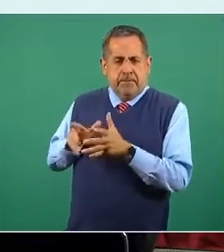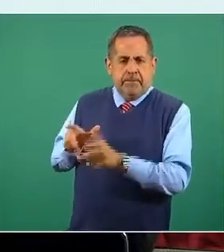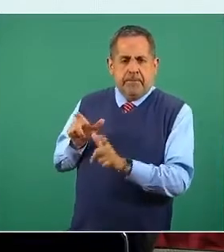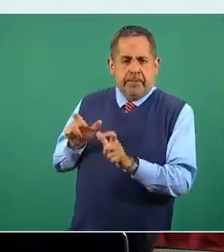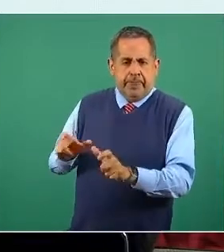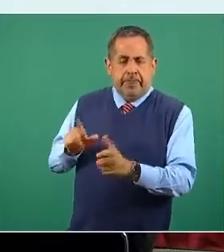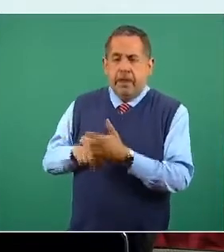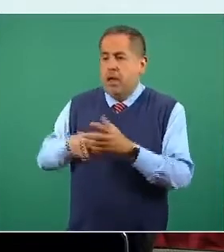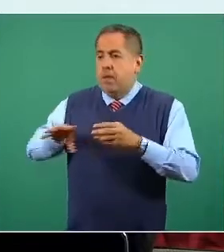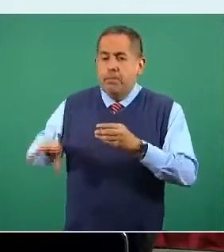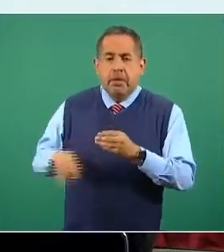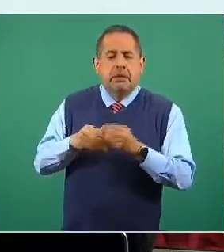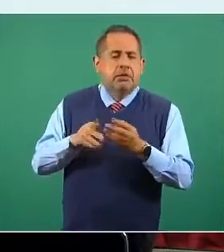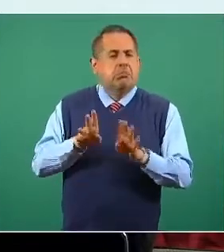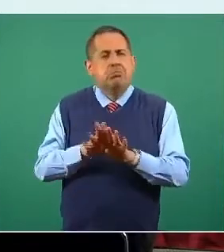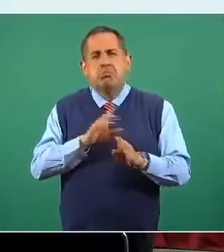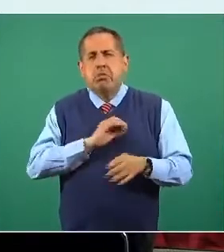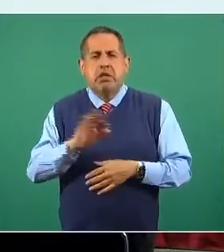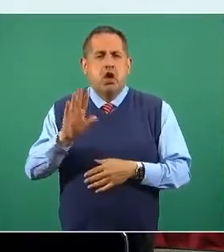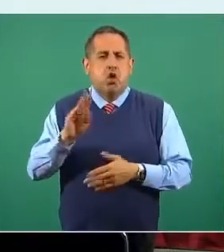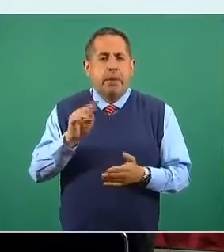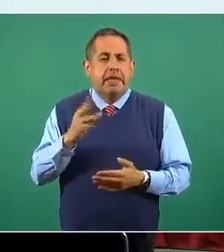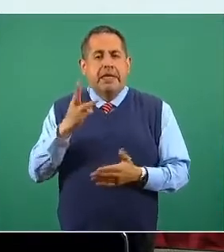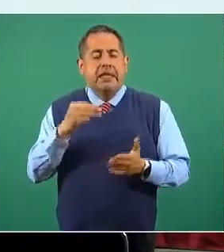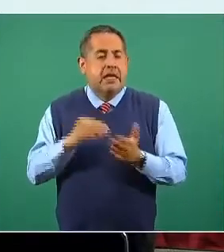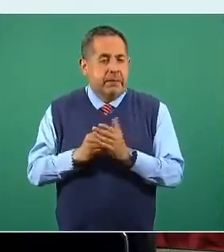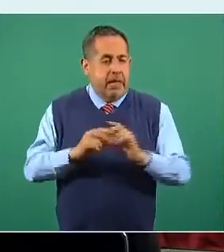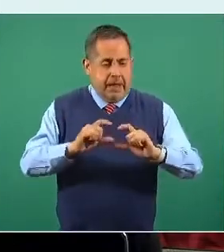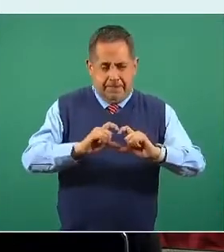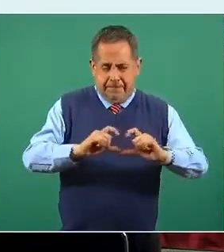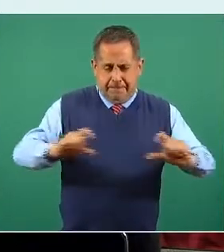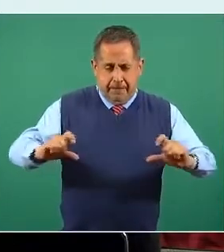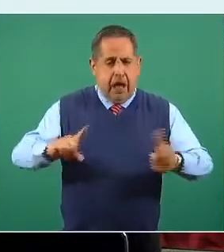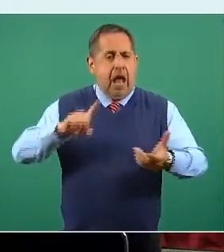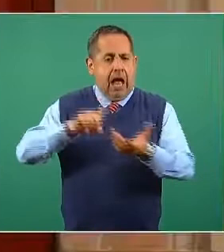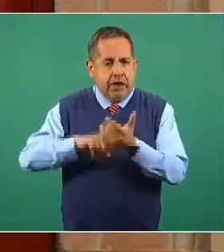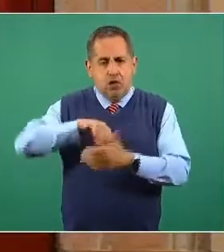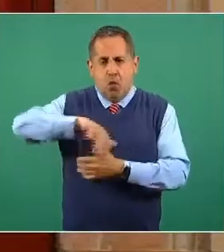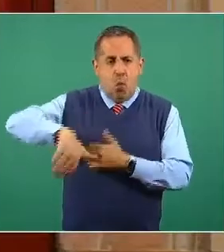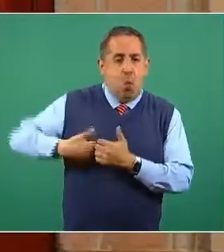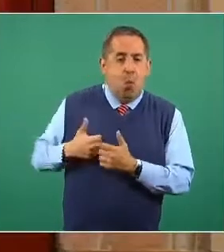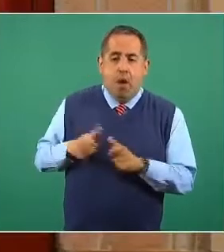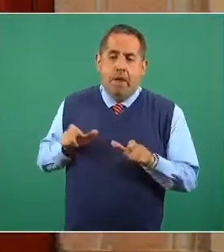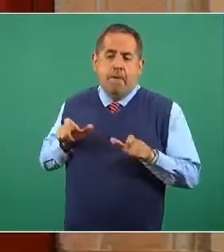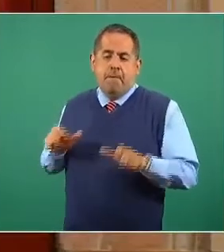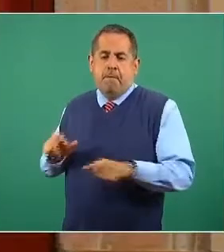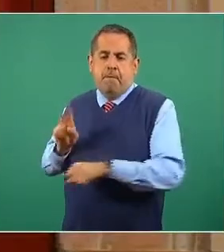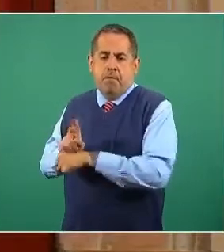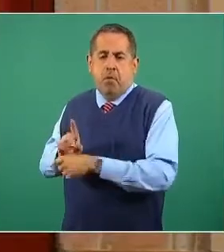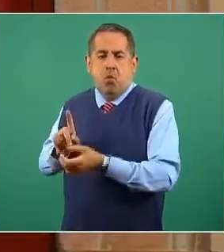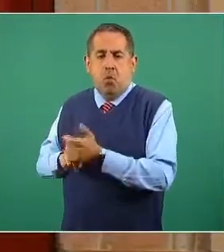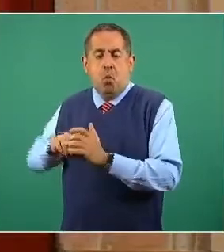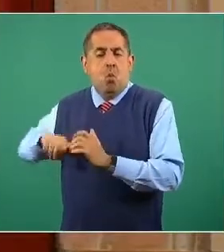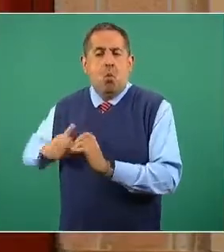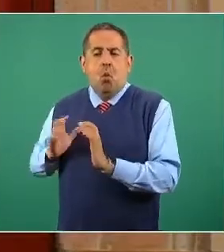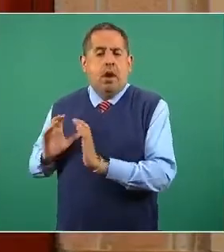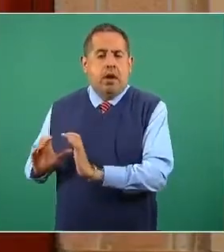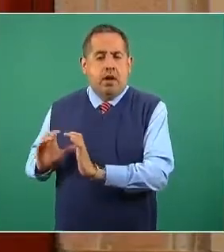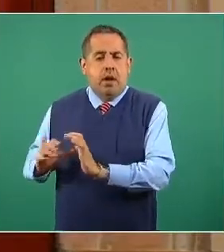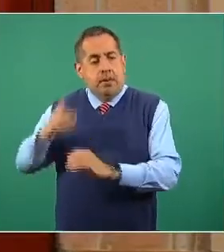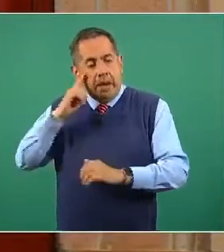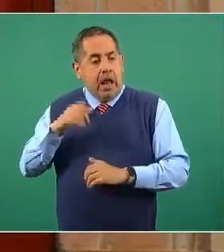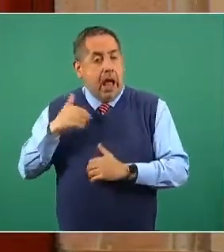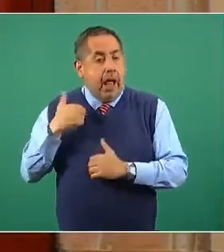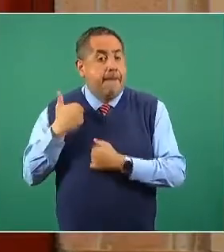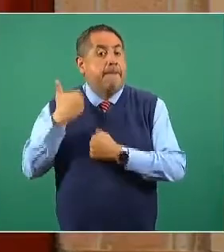se suman a estas poco más de 93,000 dosis que también se encuentran reservadas ya para efectos de